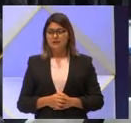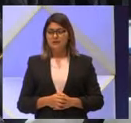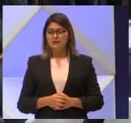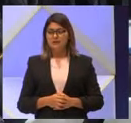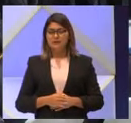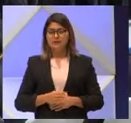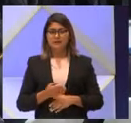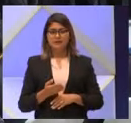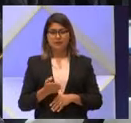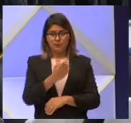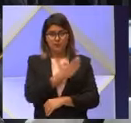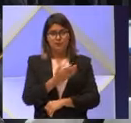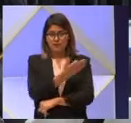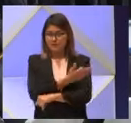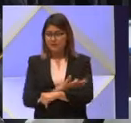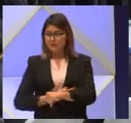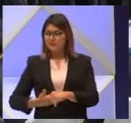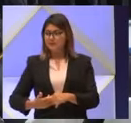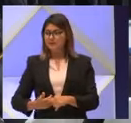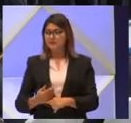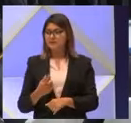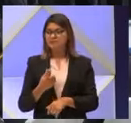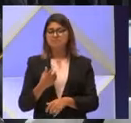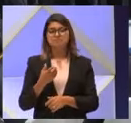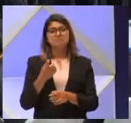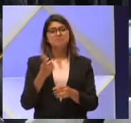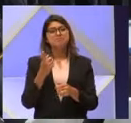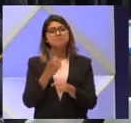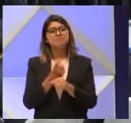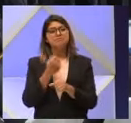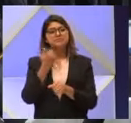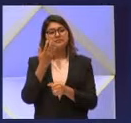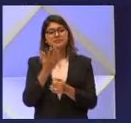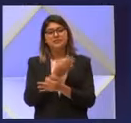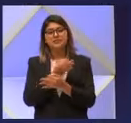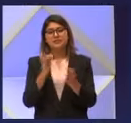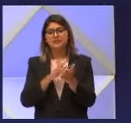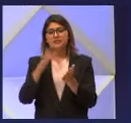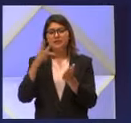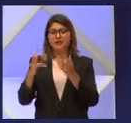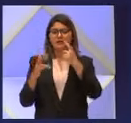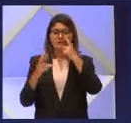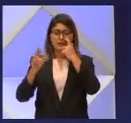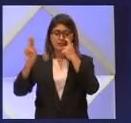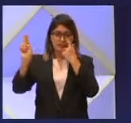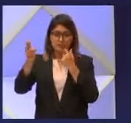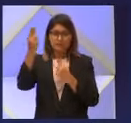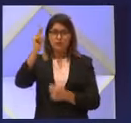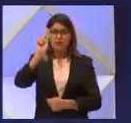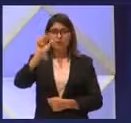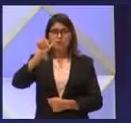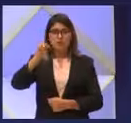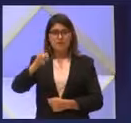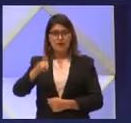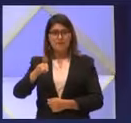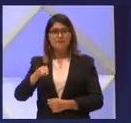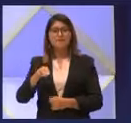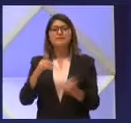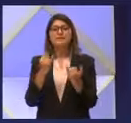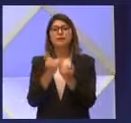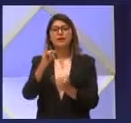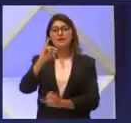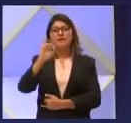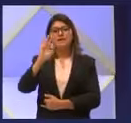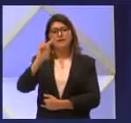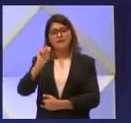muy buenas tardes ante todo agradezco pues por supuesto a la unam y al jefe de instituciones ejemplares en méxico la unam